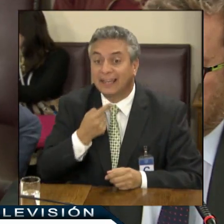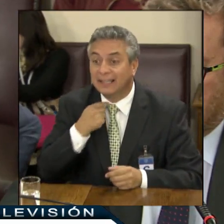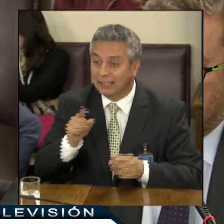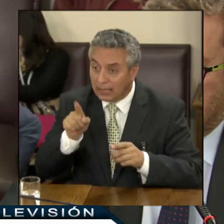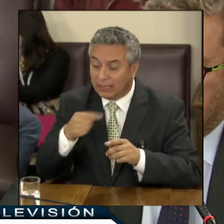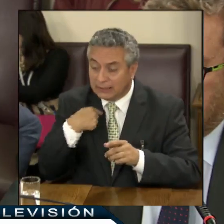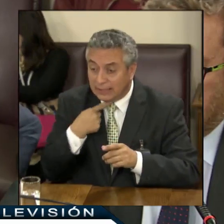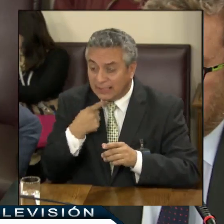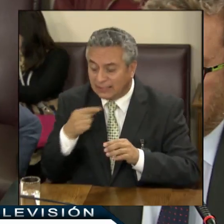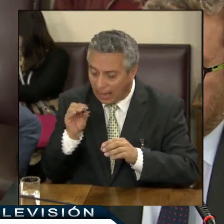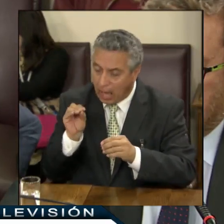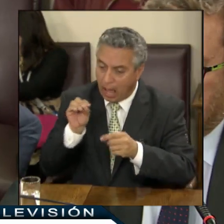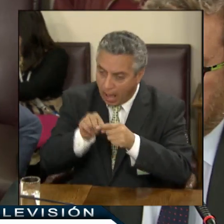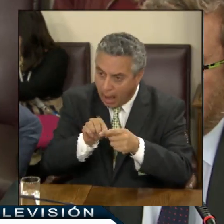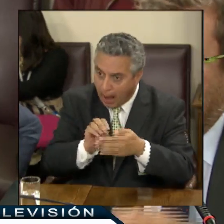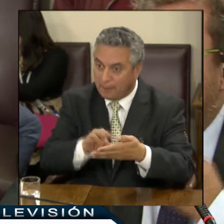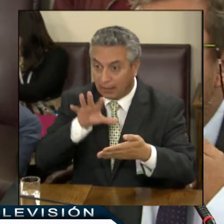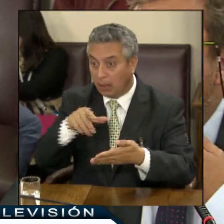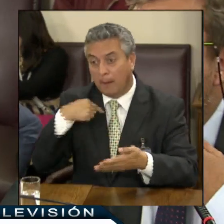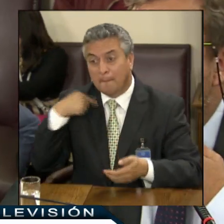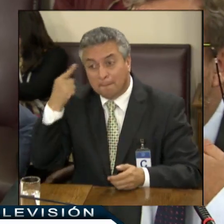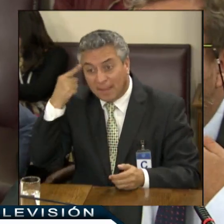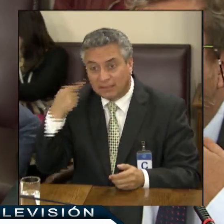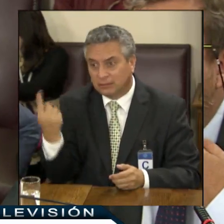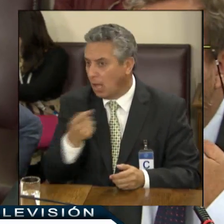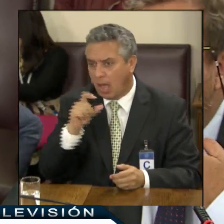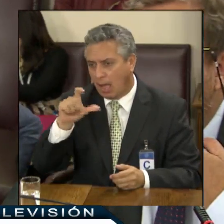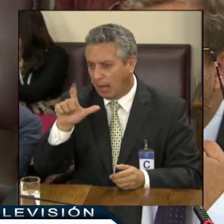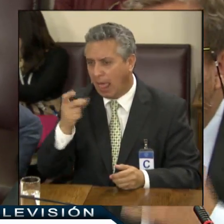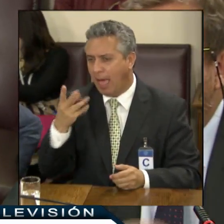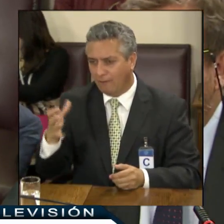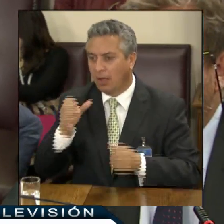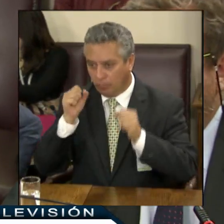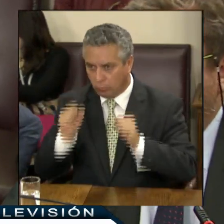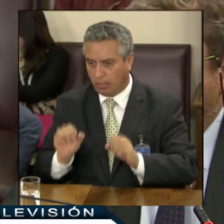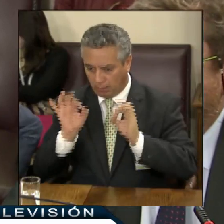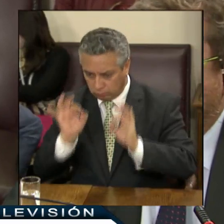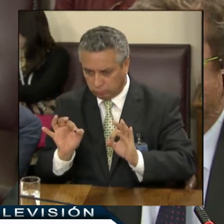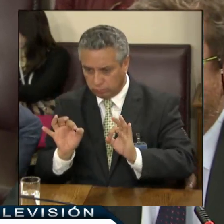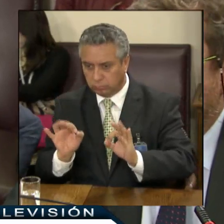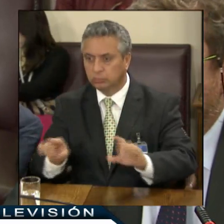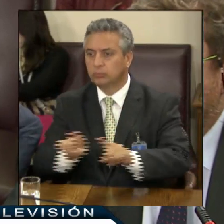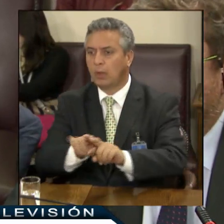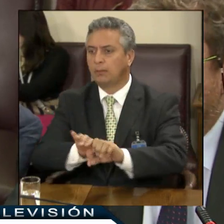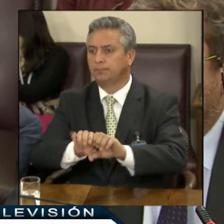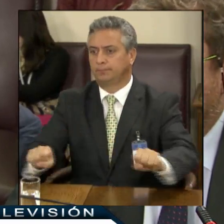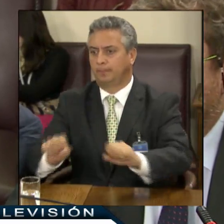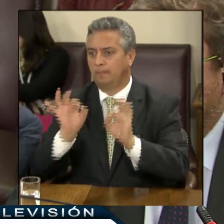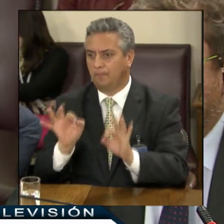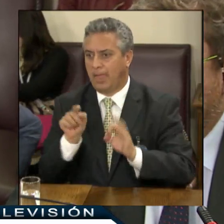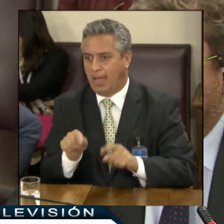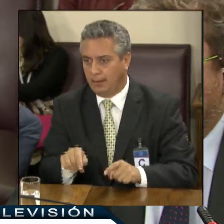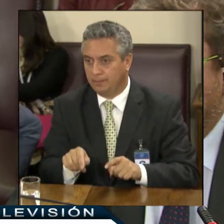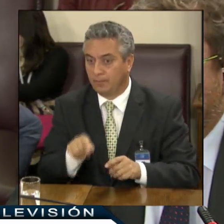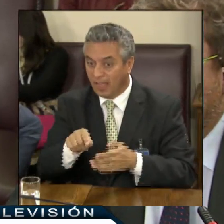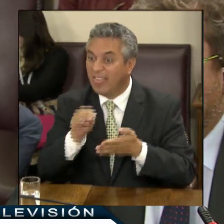aparezcan y que creemos que es la clave por la cual se puede decidir y definir bien el asunto estas definiciones son la letra